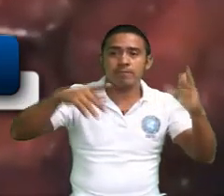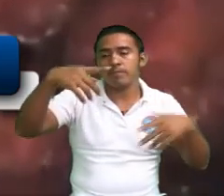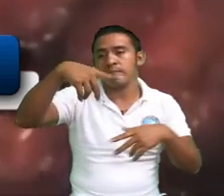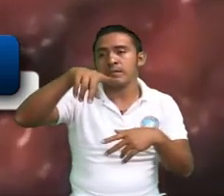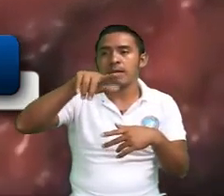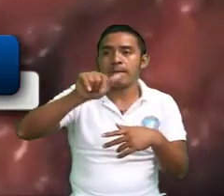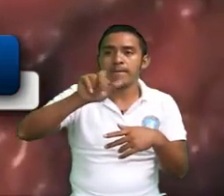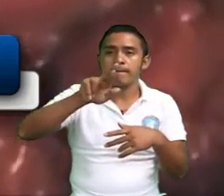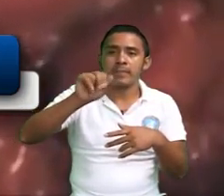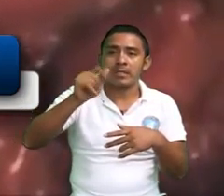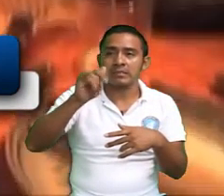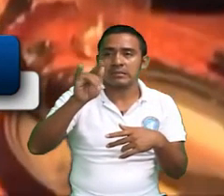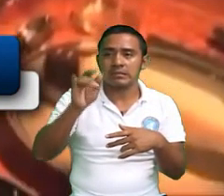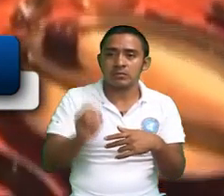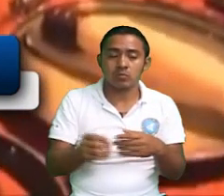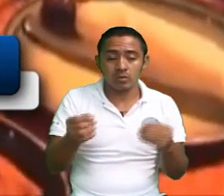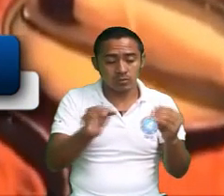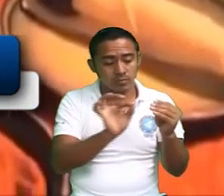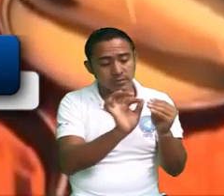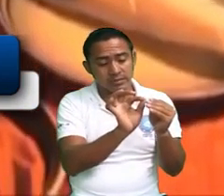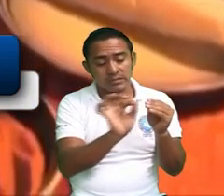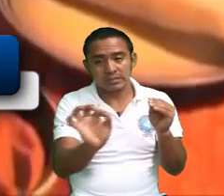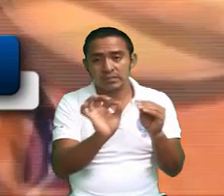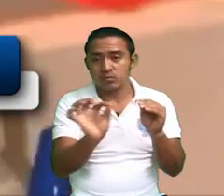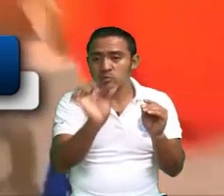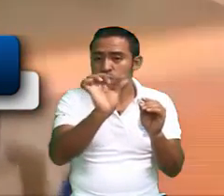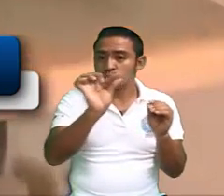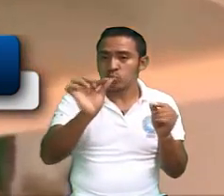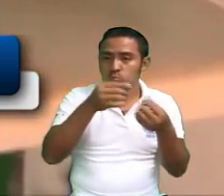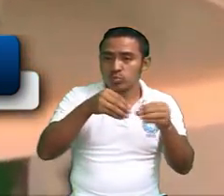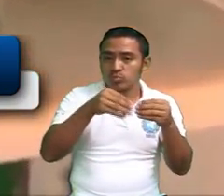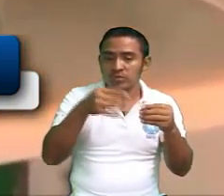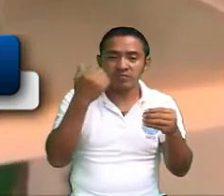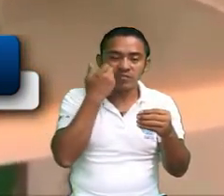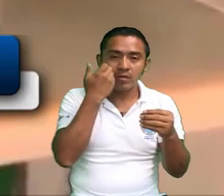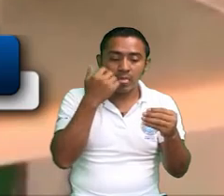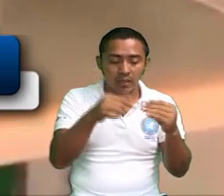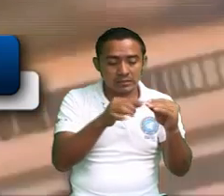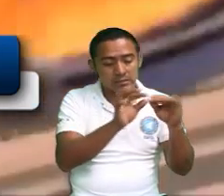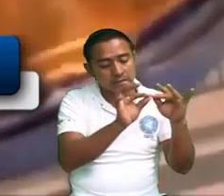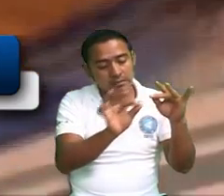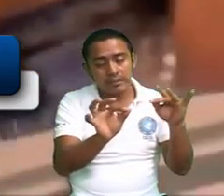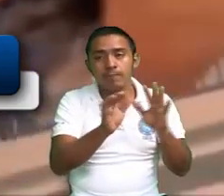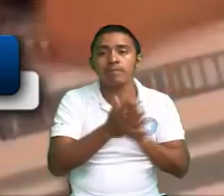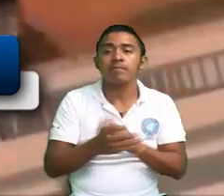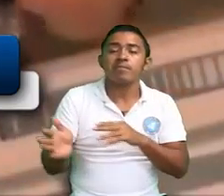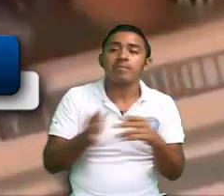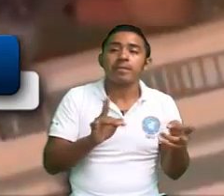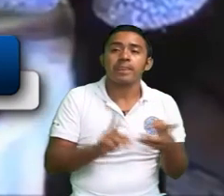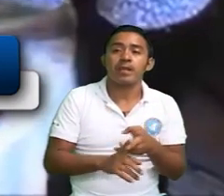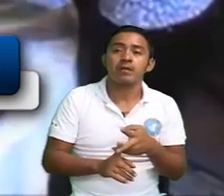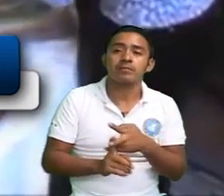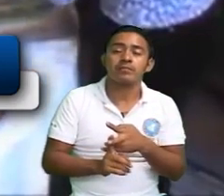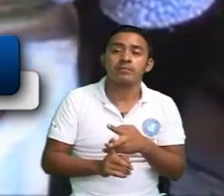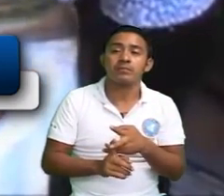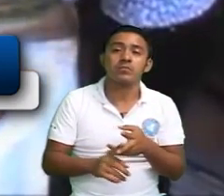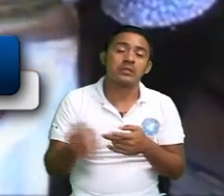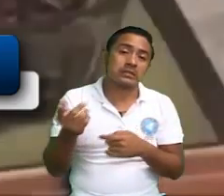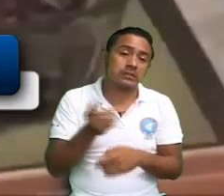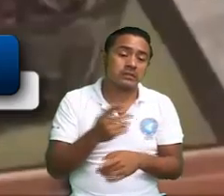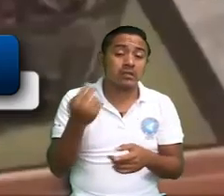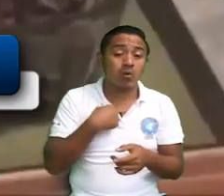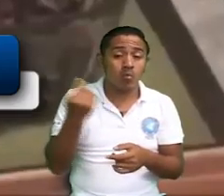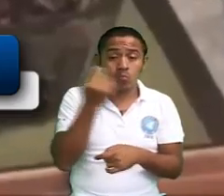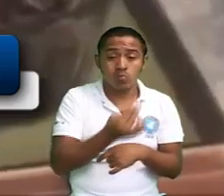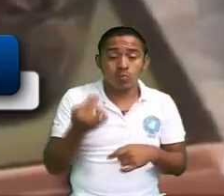los huevecillos a través de las manos. ¿Qué otro requisito le pedimos a estos establecimientos? Que tengan una